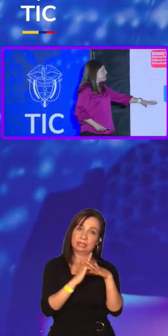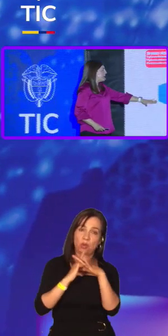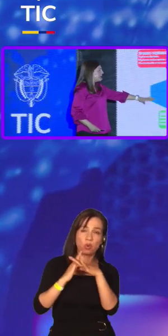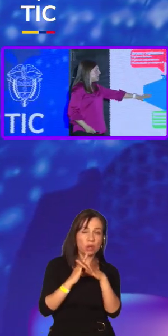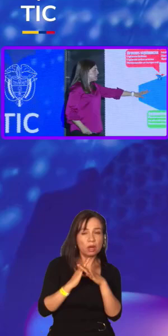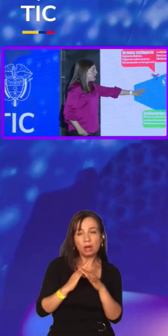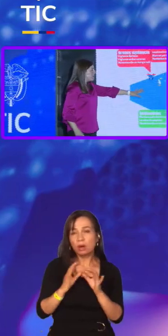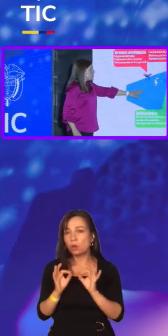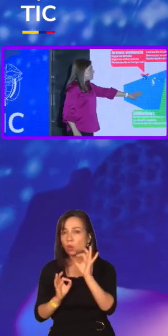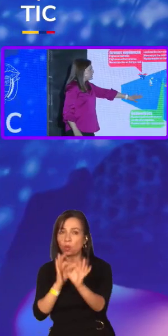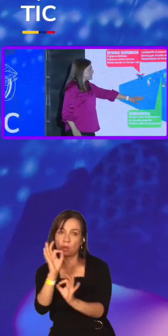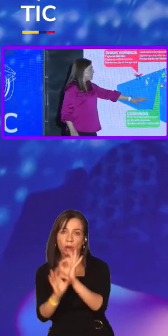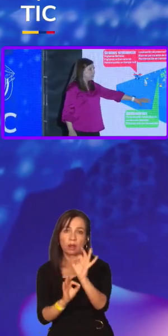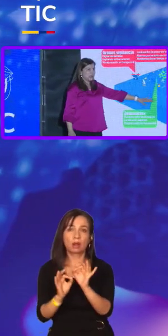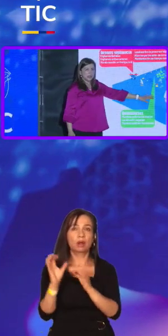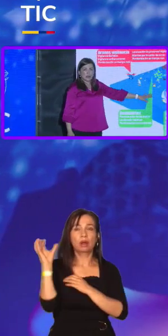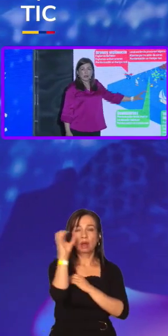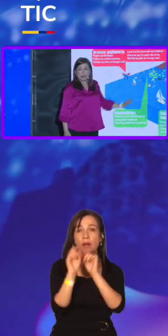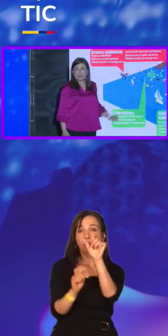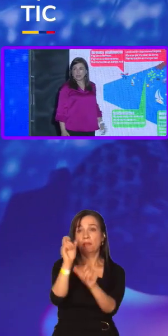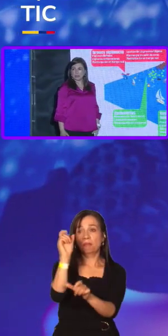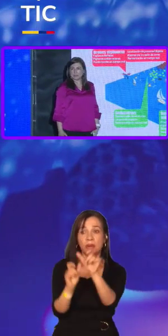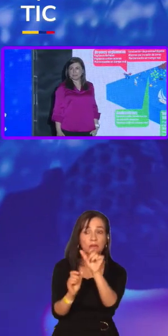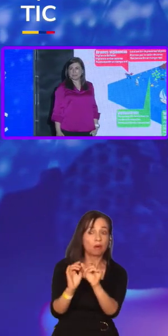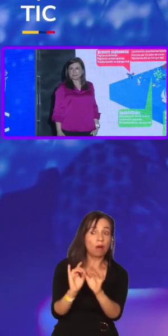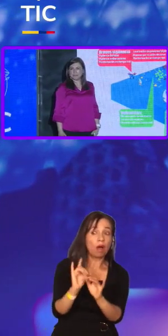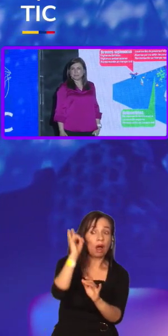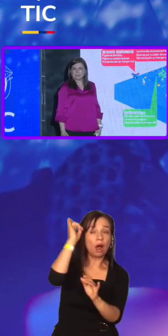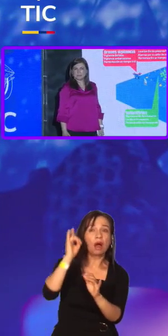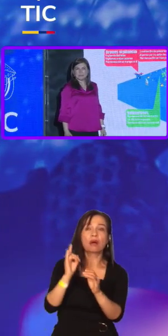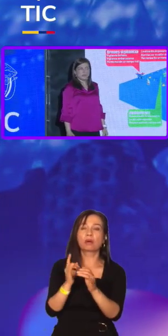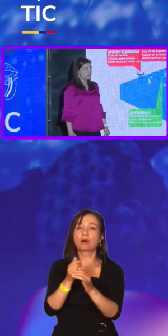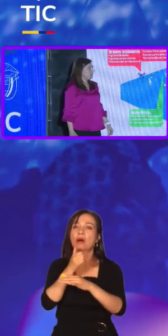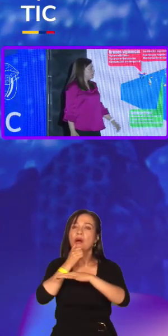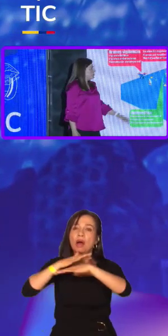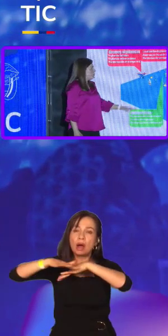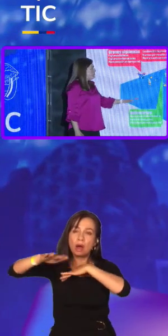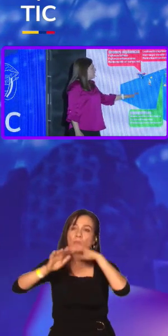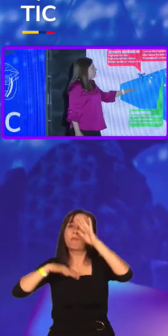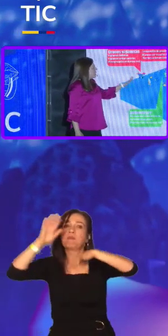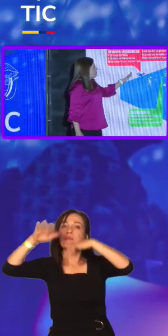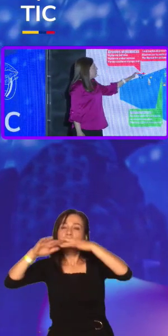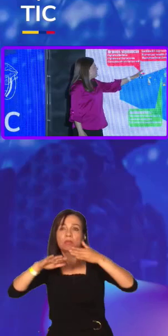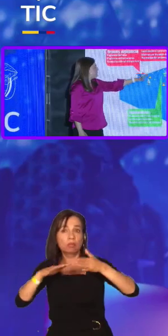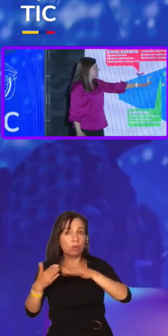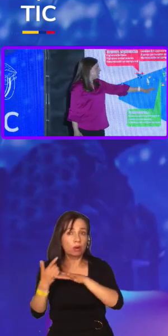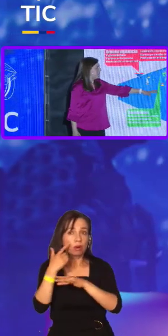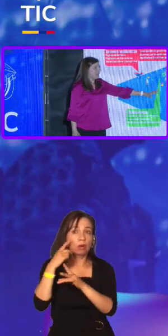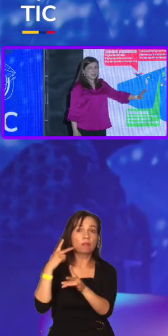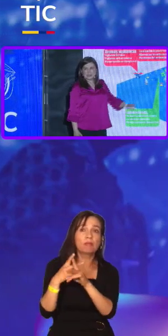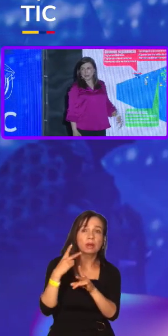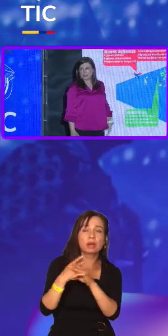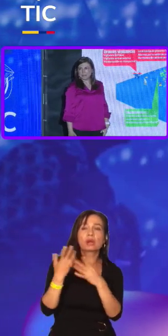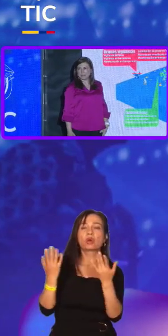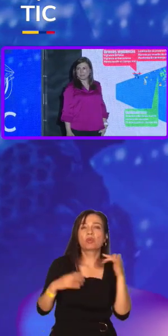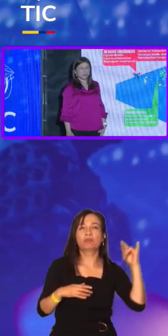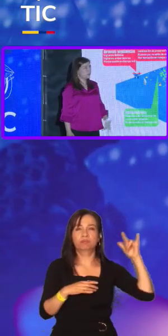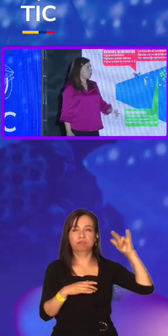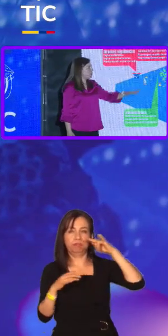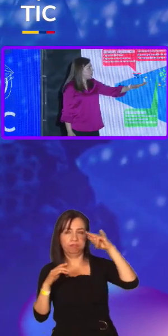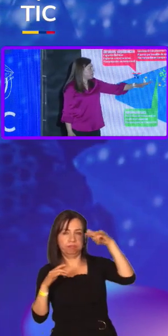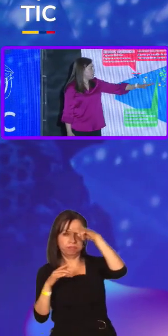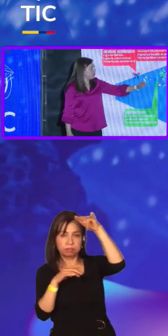Puedo determinar si hay personas que están en peligro de ahogamiento. Por medio, por ejemplo, de drones de